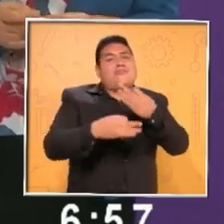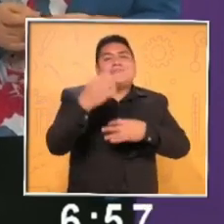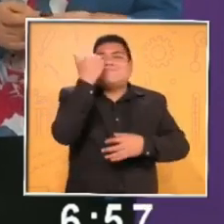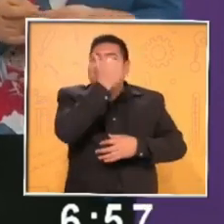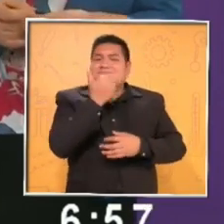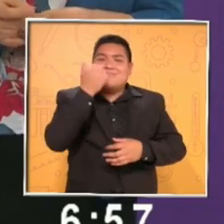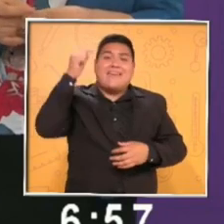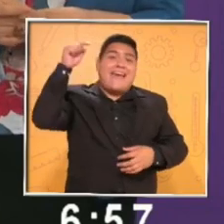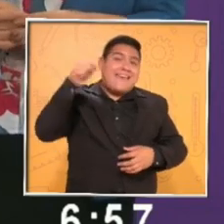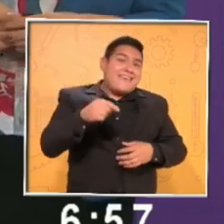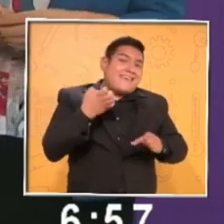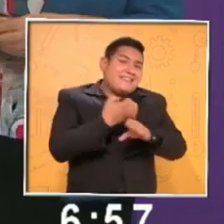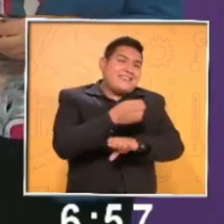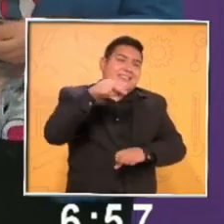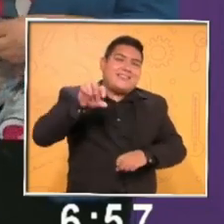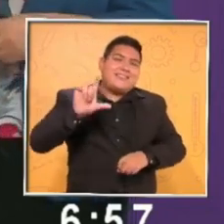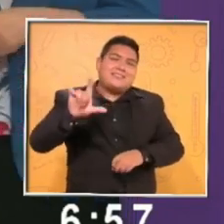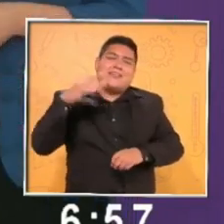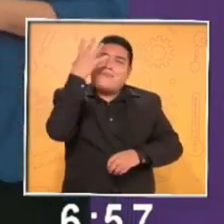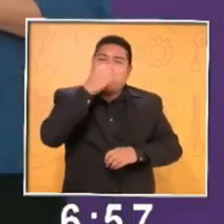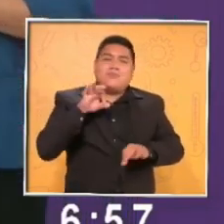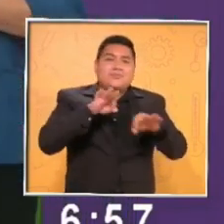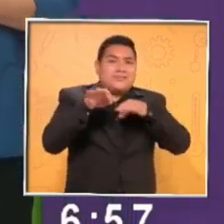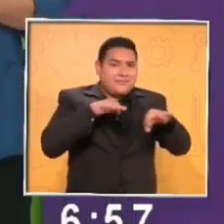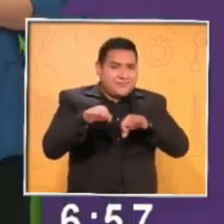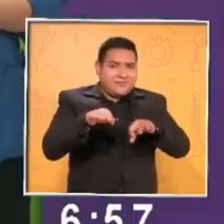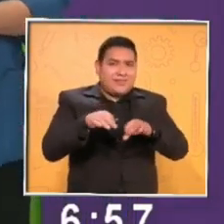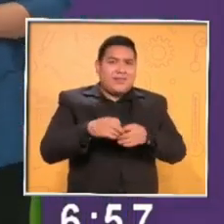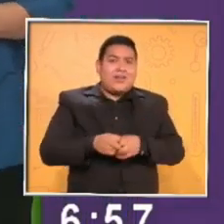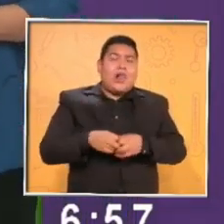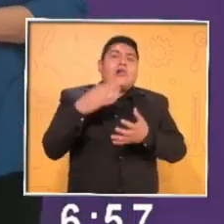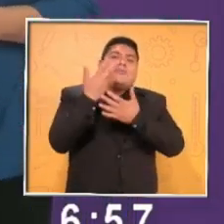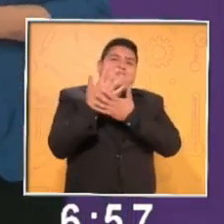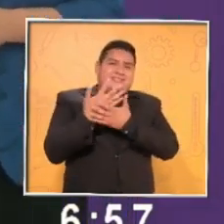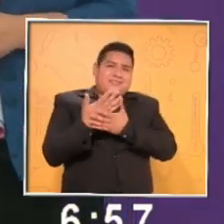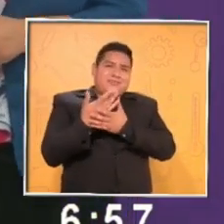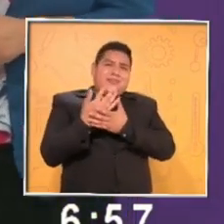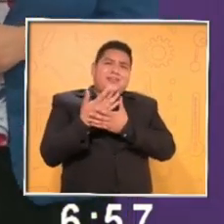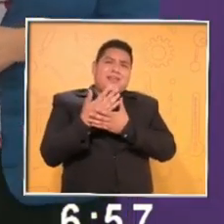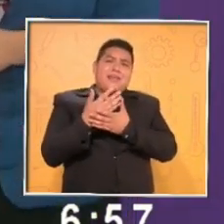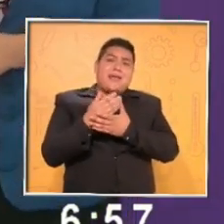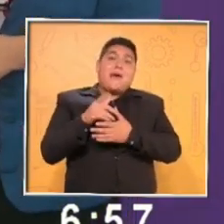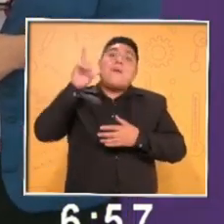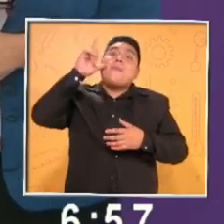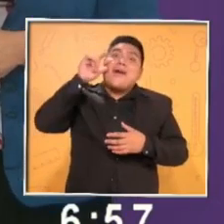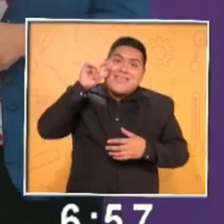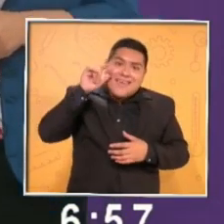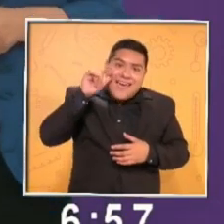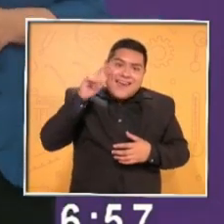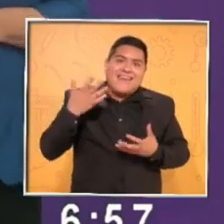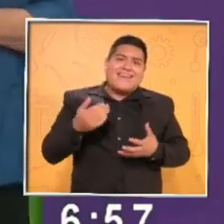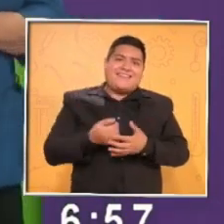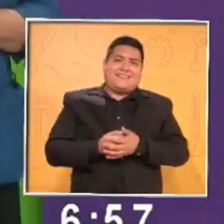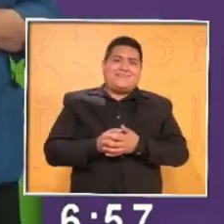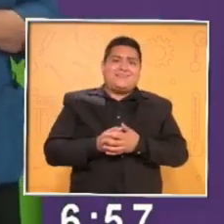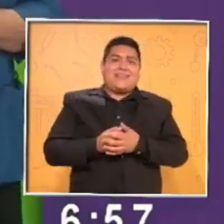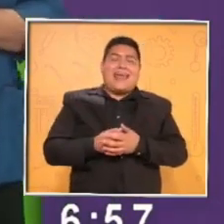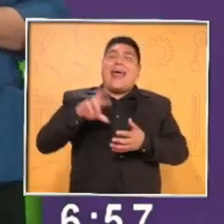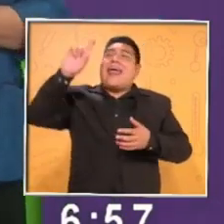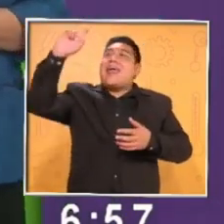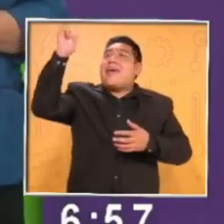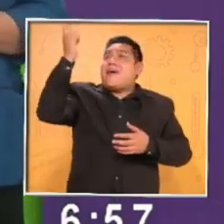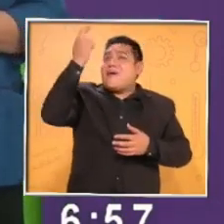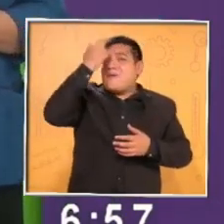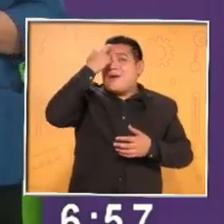Nuevo León este maravilloso trabajo. Los esperamos a partir del día de mañana. Recuerden que las